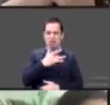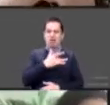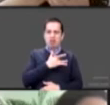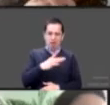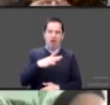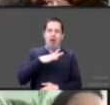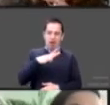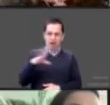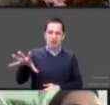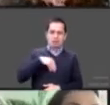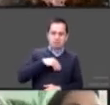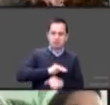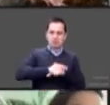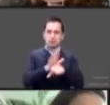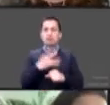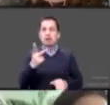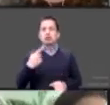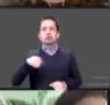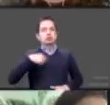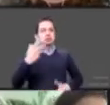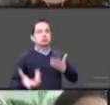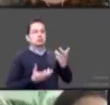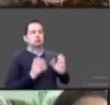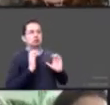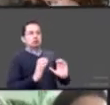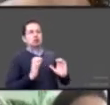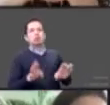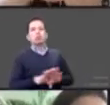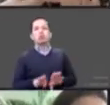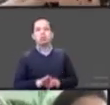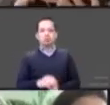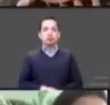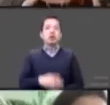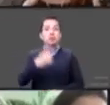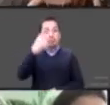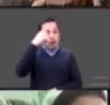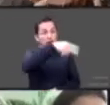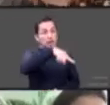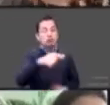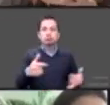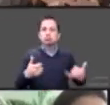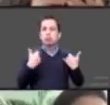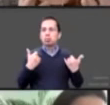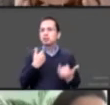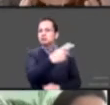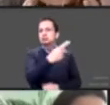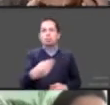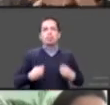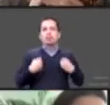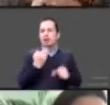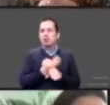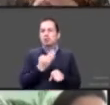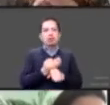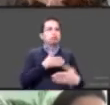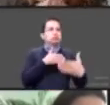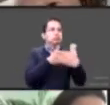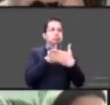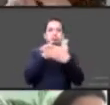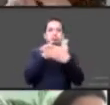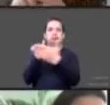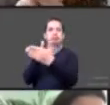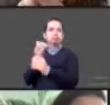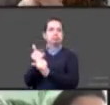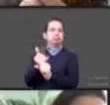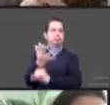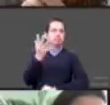determinando a esta persona joven y cómo lo va limitando. Entonces, lo que hemos nosotros trabajado en este proceso de pandemia son a